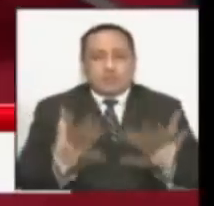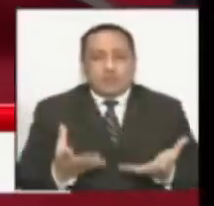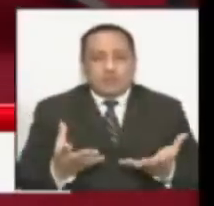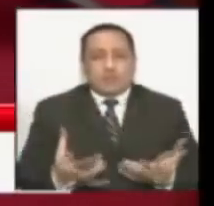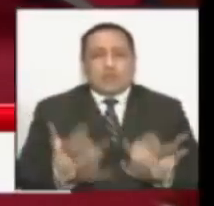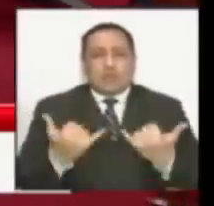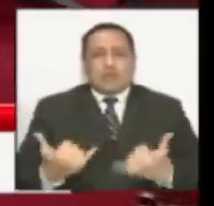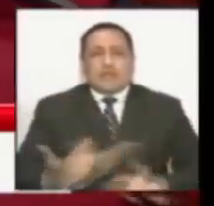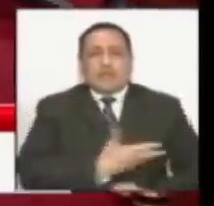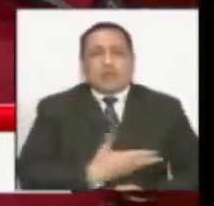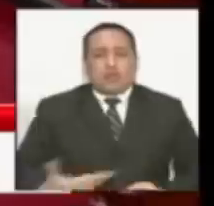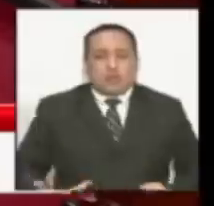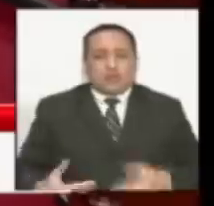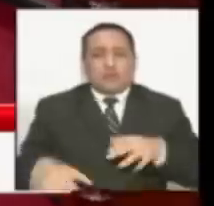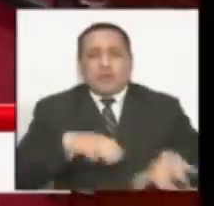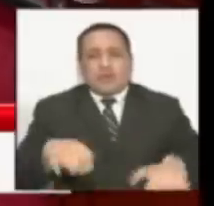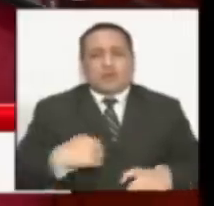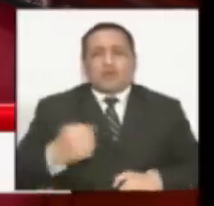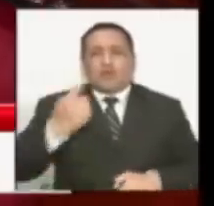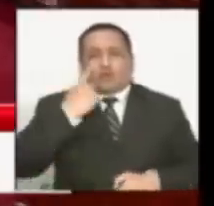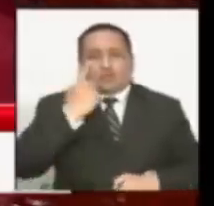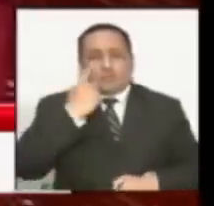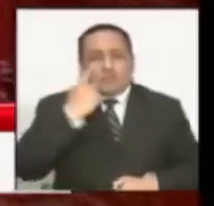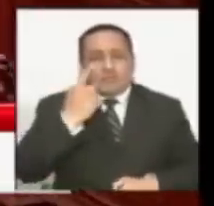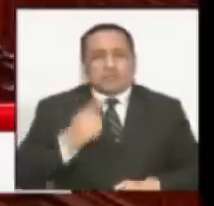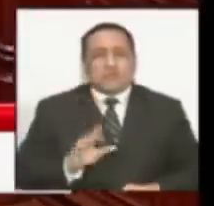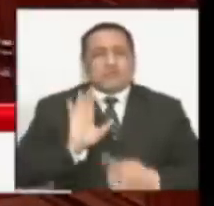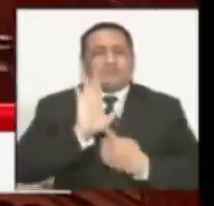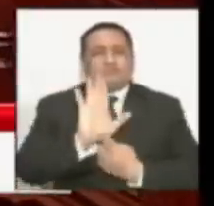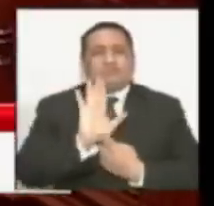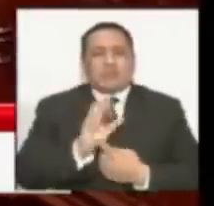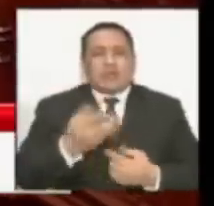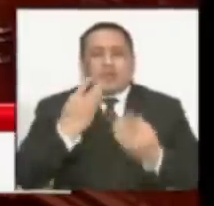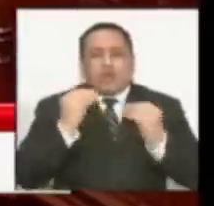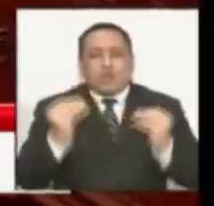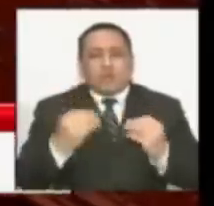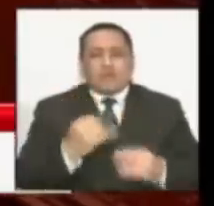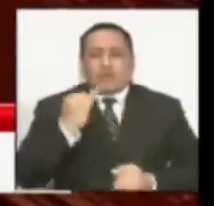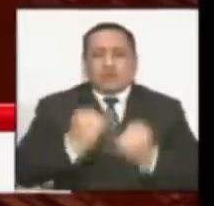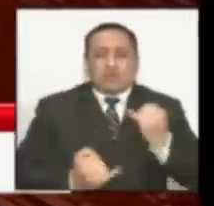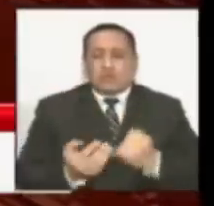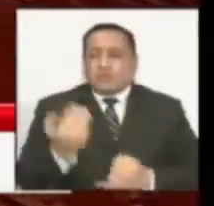lista que presidía la congresista Rocío Silva Santisteban,